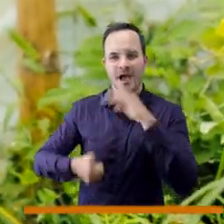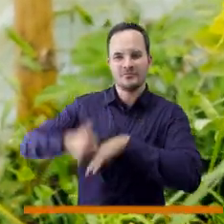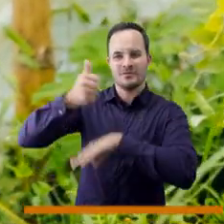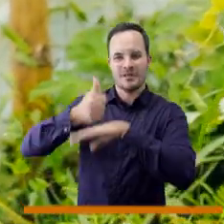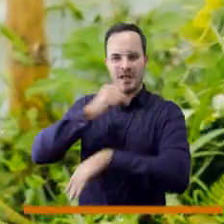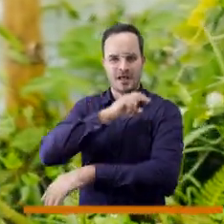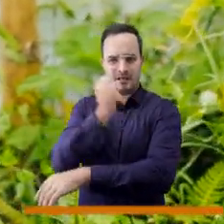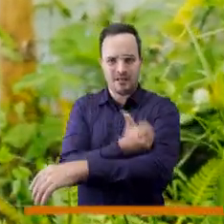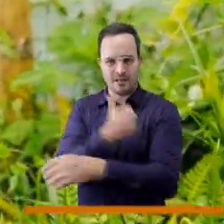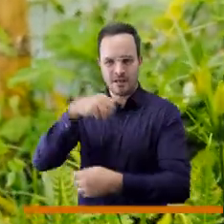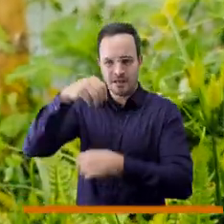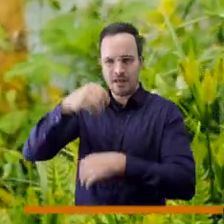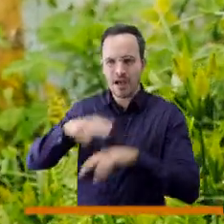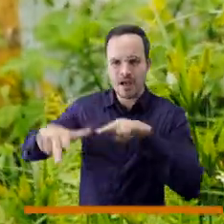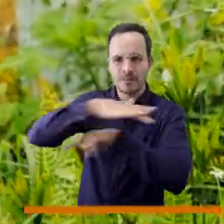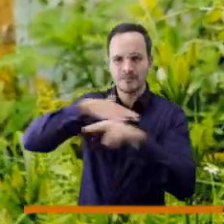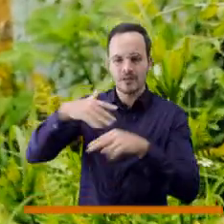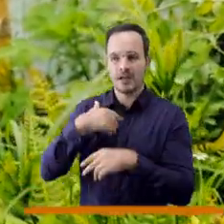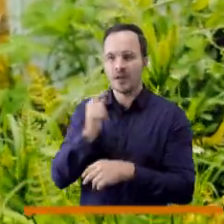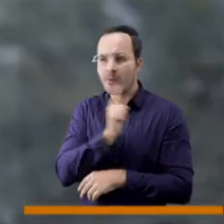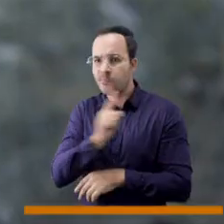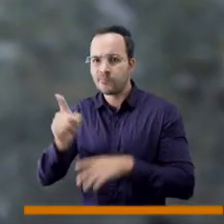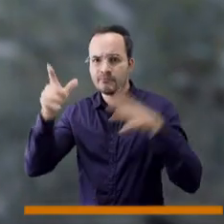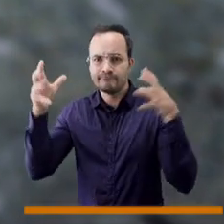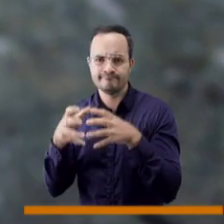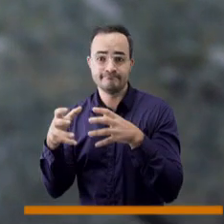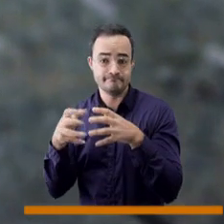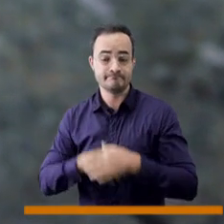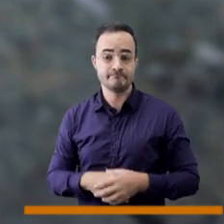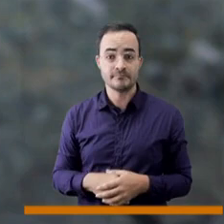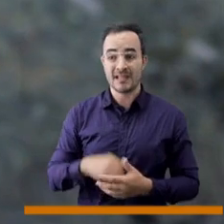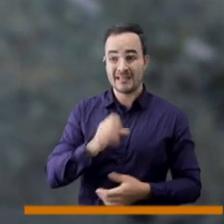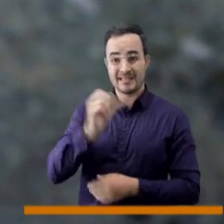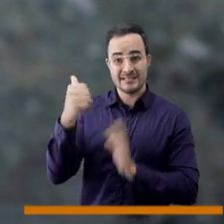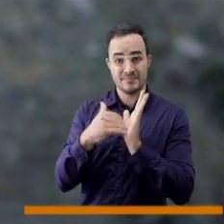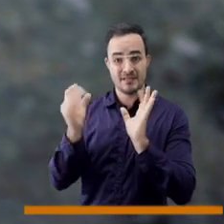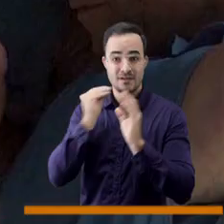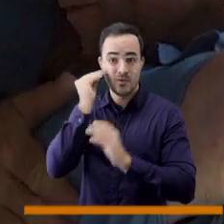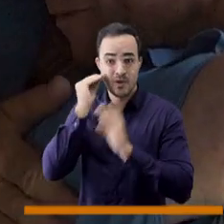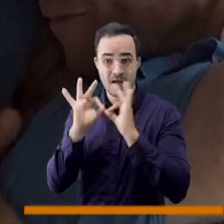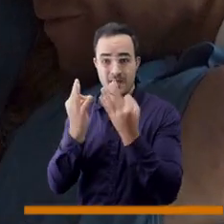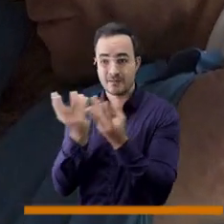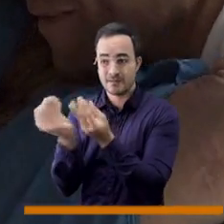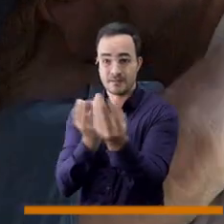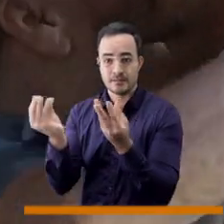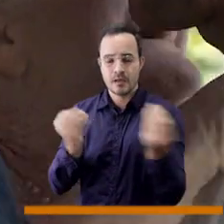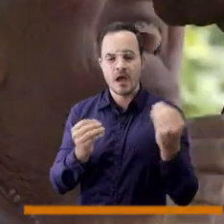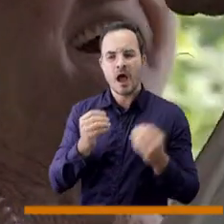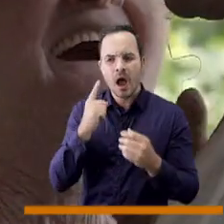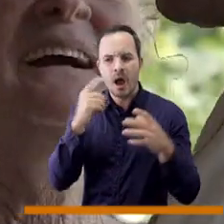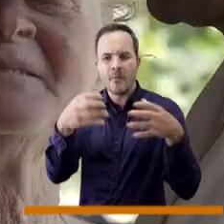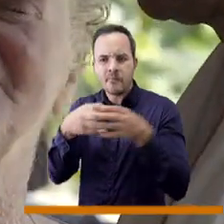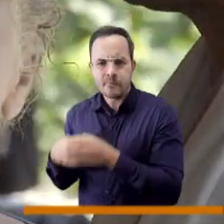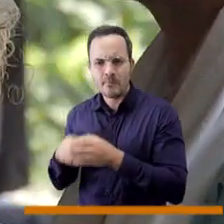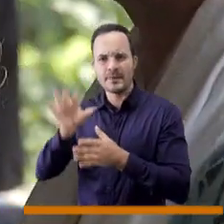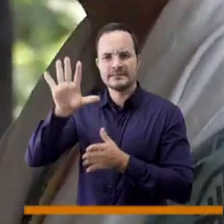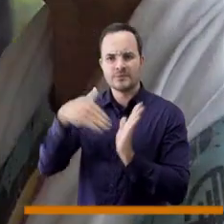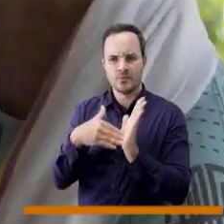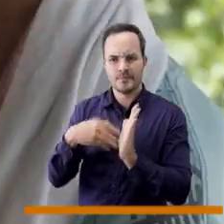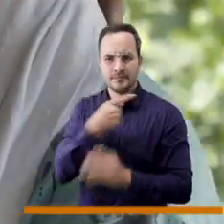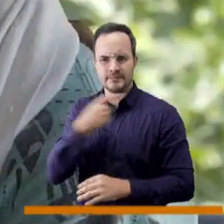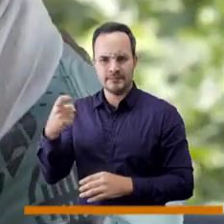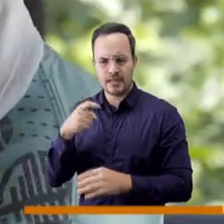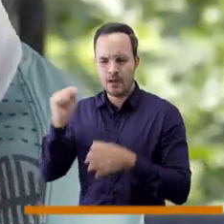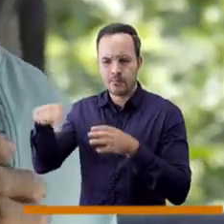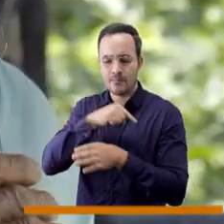que tenemos nosotros en el departamento. Algo muy importante, de esas 10 mil familias tenemos más de 5.100 familias